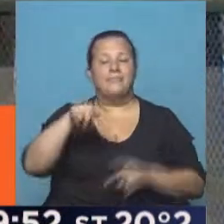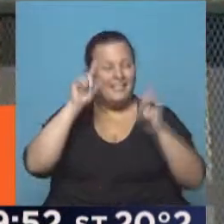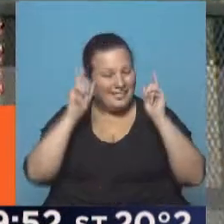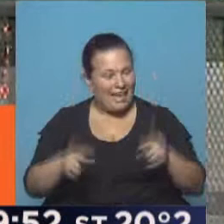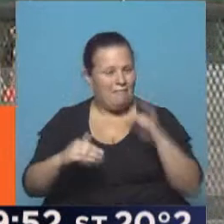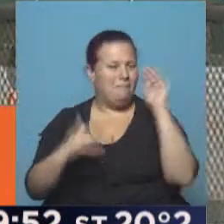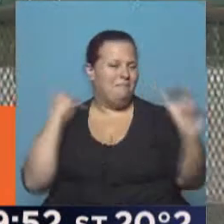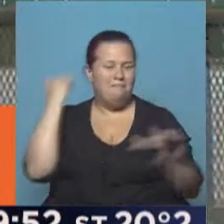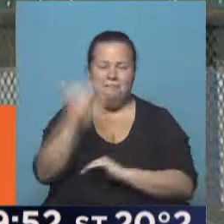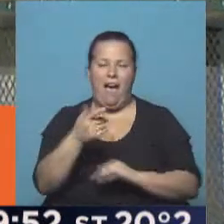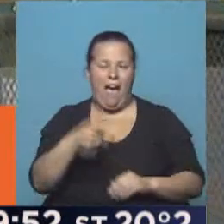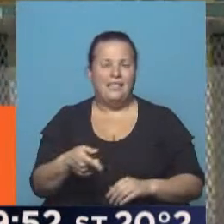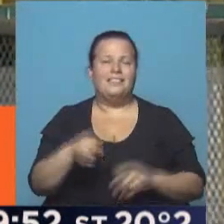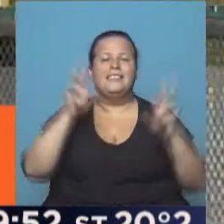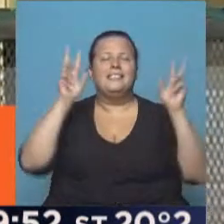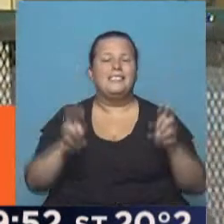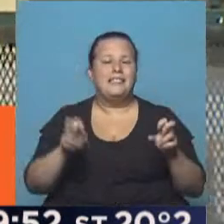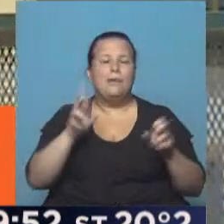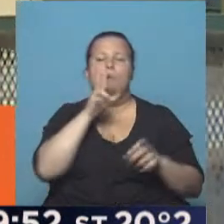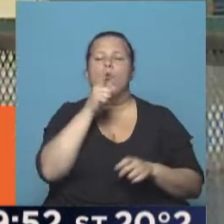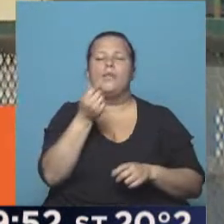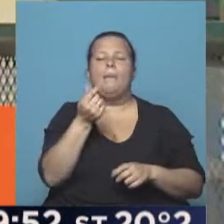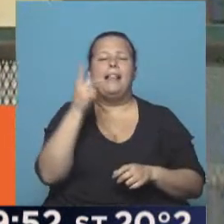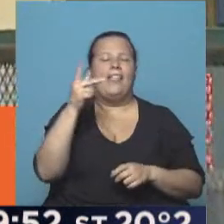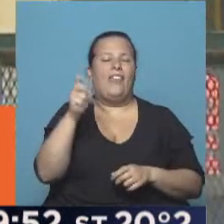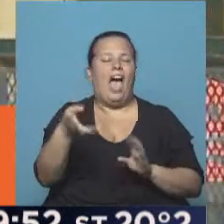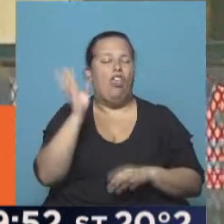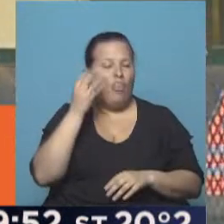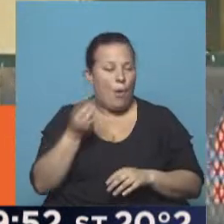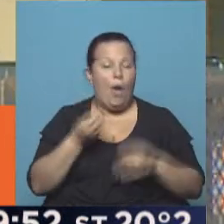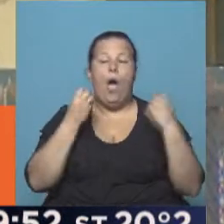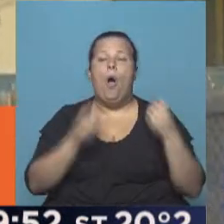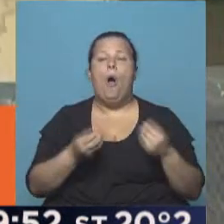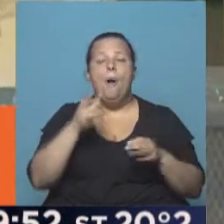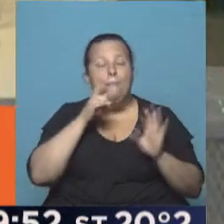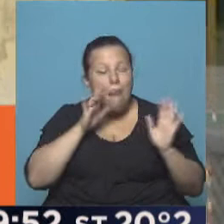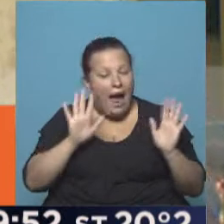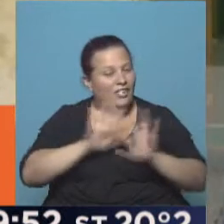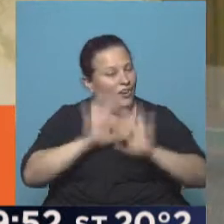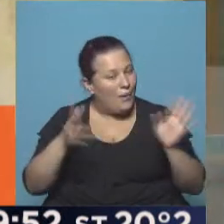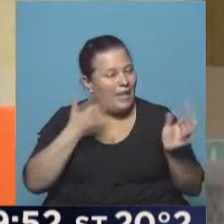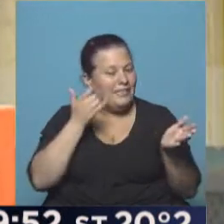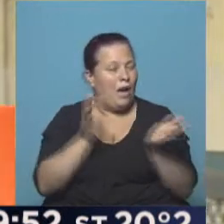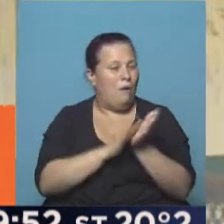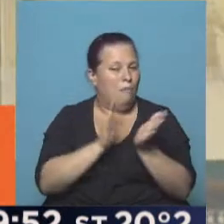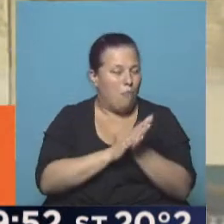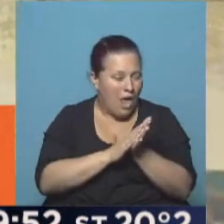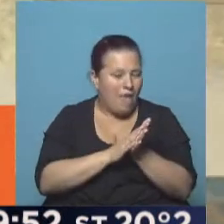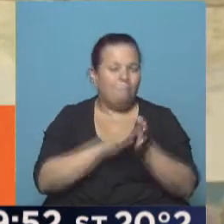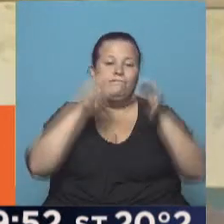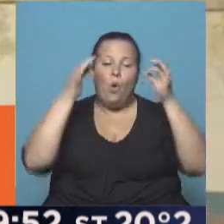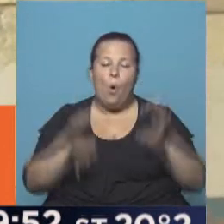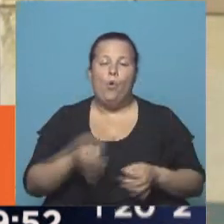potenciaría la causa de la ruta del dinero acá porque estaría o se estaría comprobando que